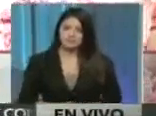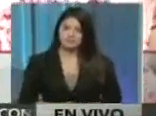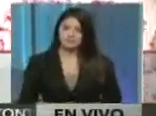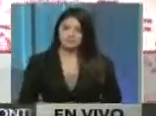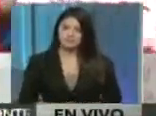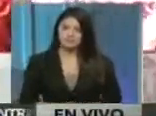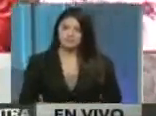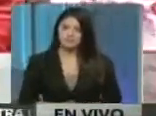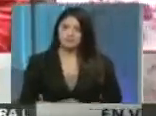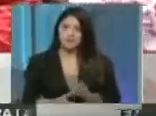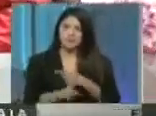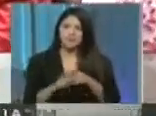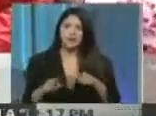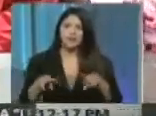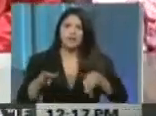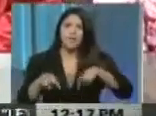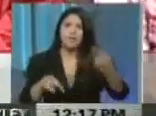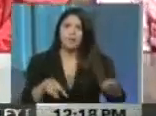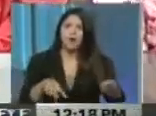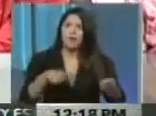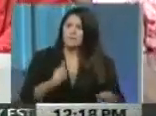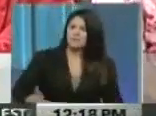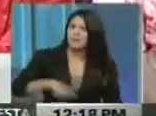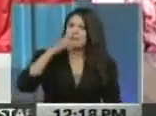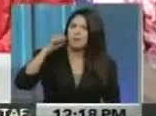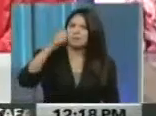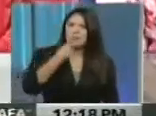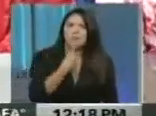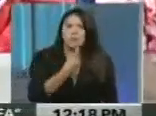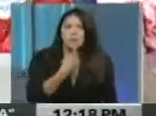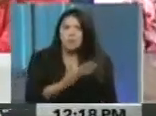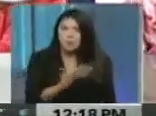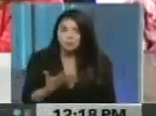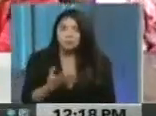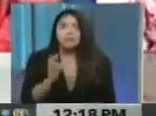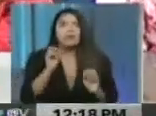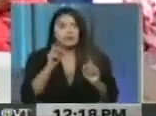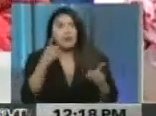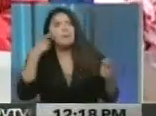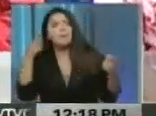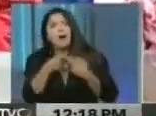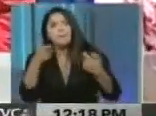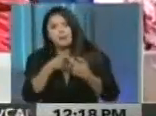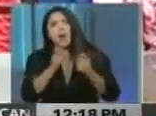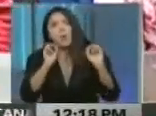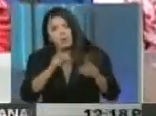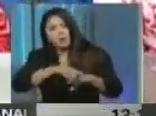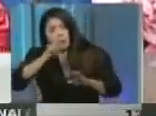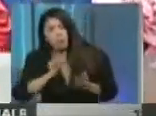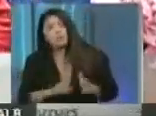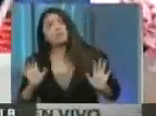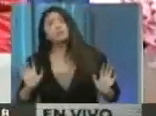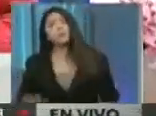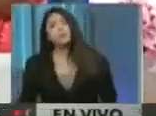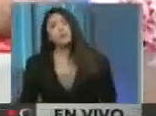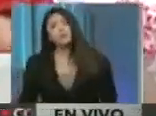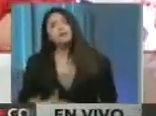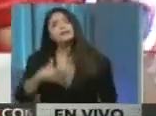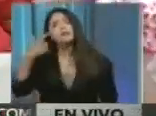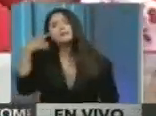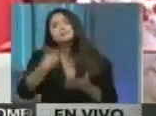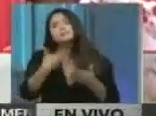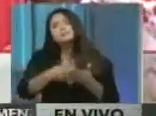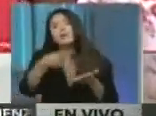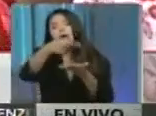Y le temblaron las rodillas cuando el presidente Maduro dijo, bueno, si vamos a pelear, vamos a pelear completo. Yo quiero verificar